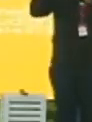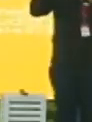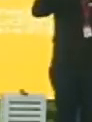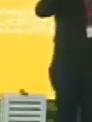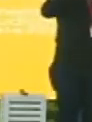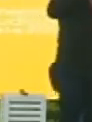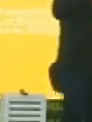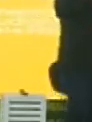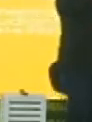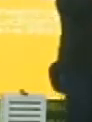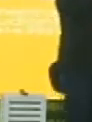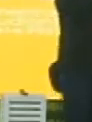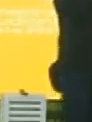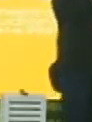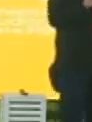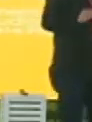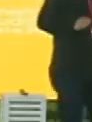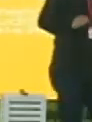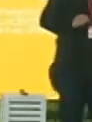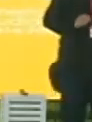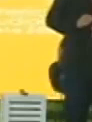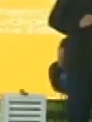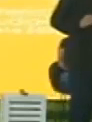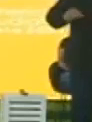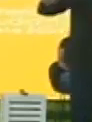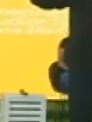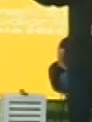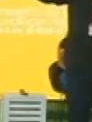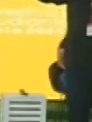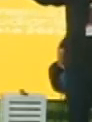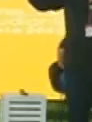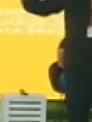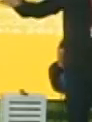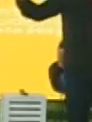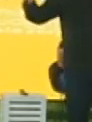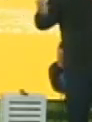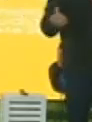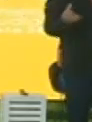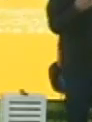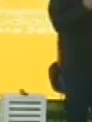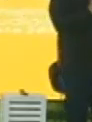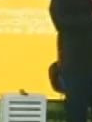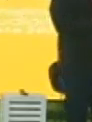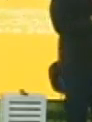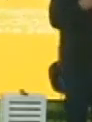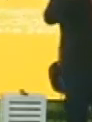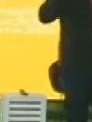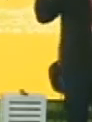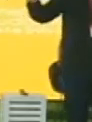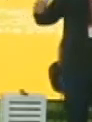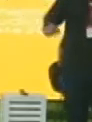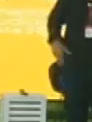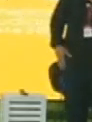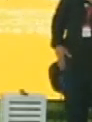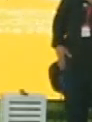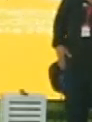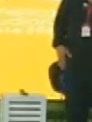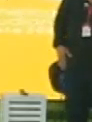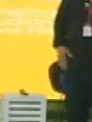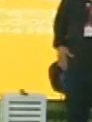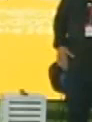El 11 de abril, muchachos, muchachas, cuando retomó, perdón, el 13, pues después del golpe de Estado contra el comandante